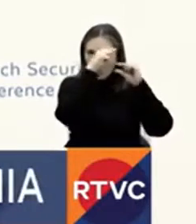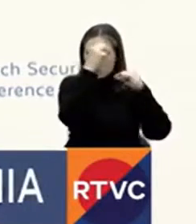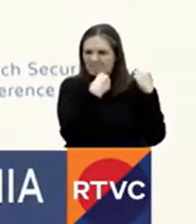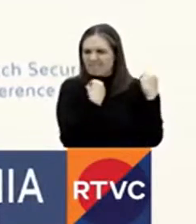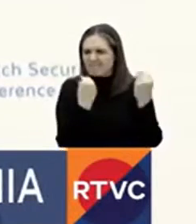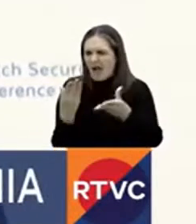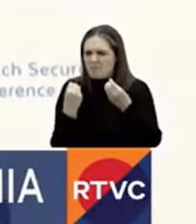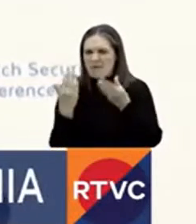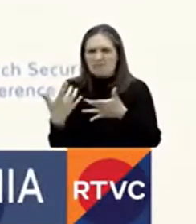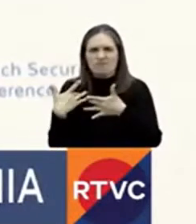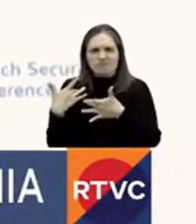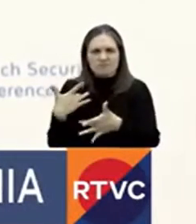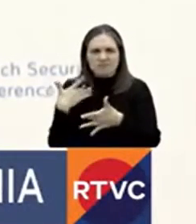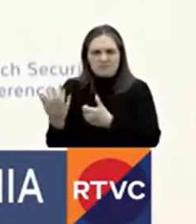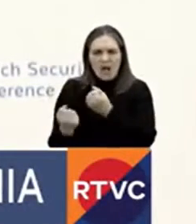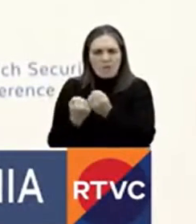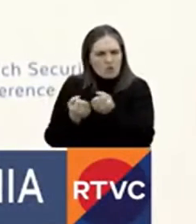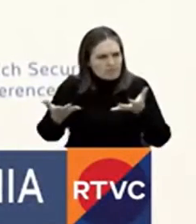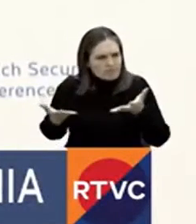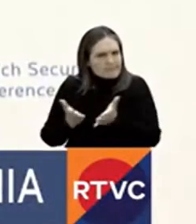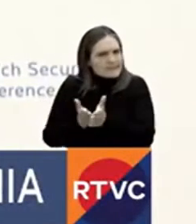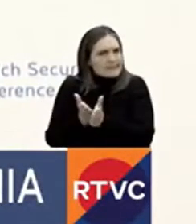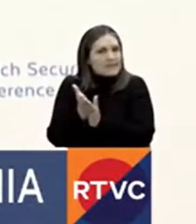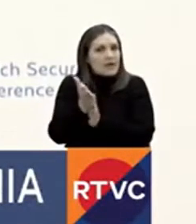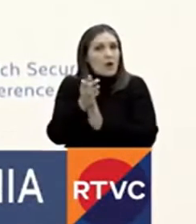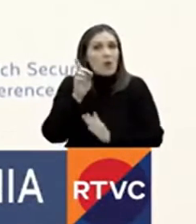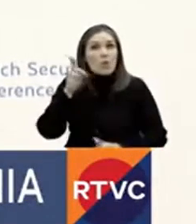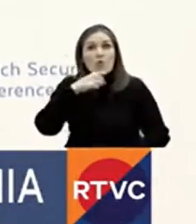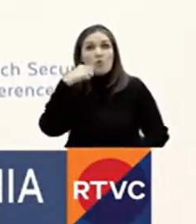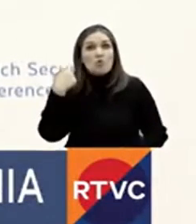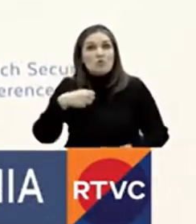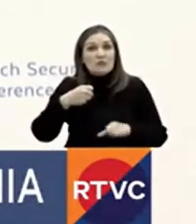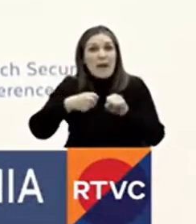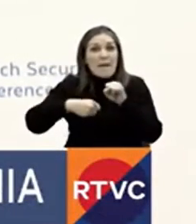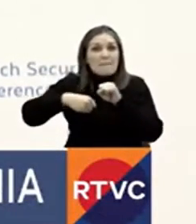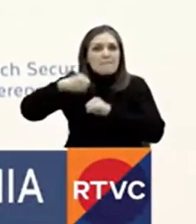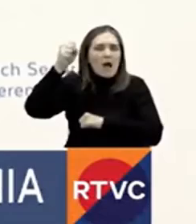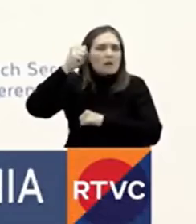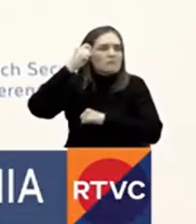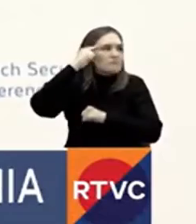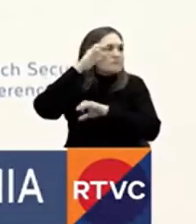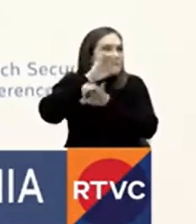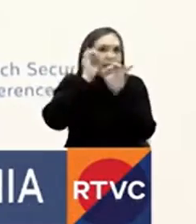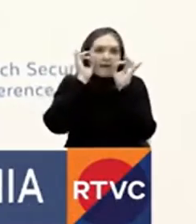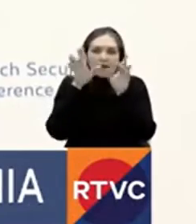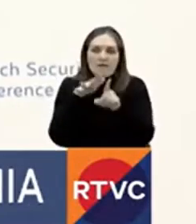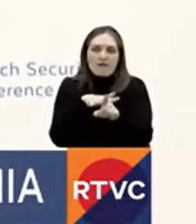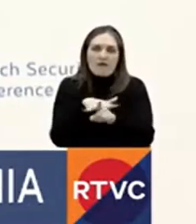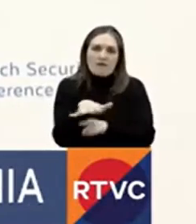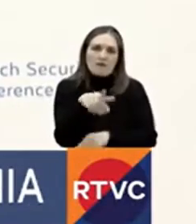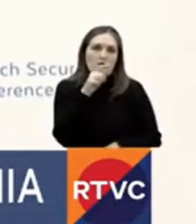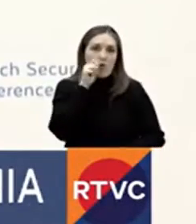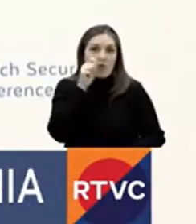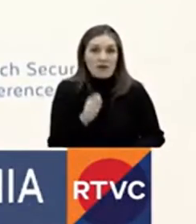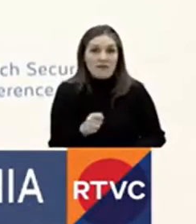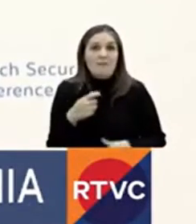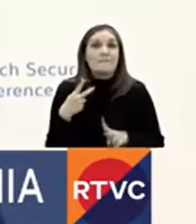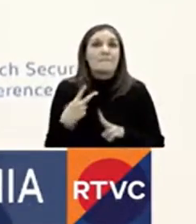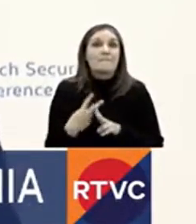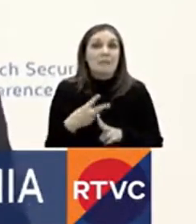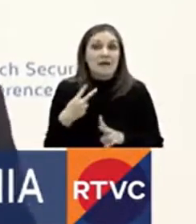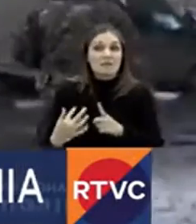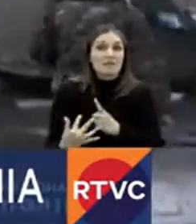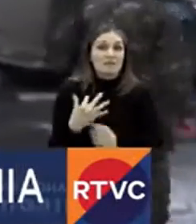precedentes. Necesitamos mantenerlo porque si el presidente Putin gana, será una tragedia para los ucranianos, pero también será peligroso para